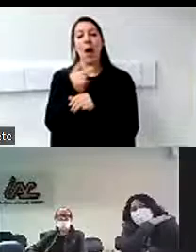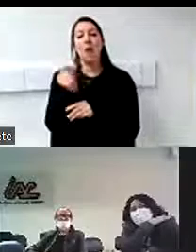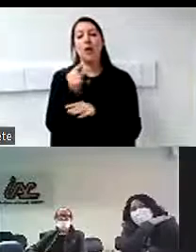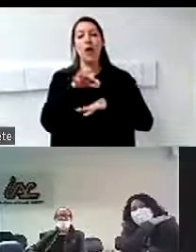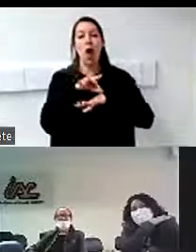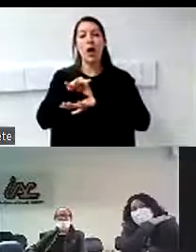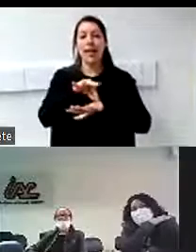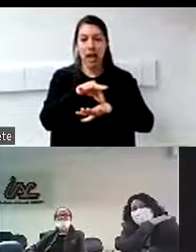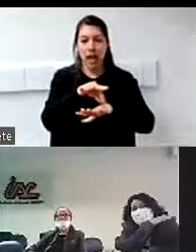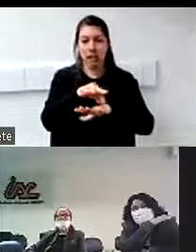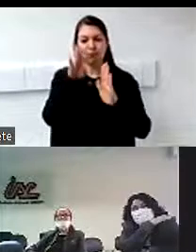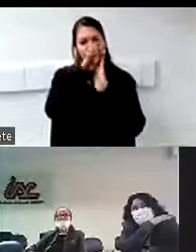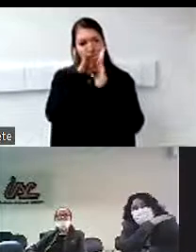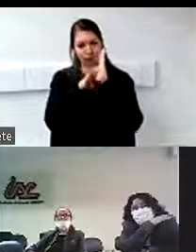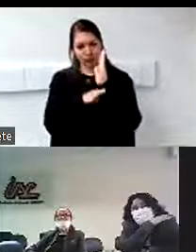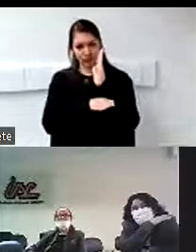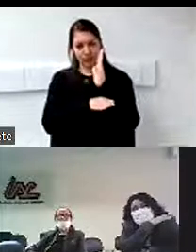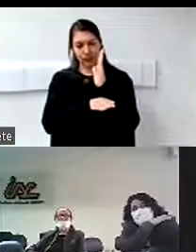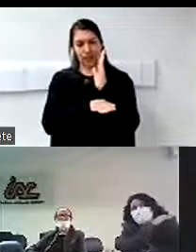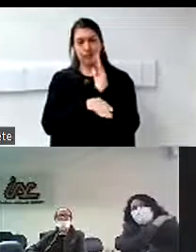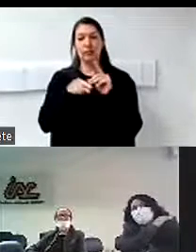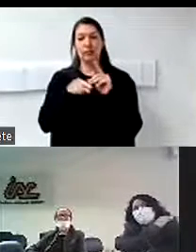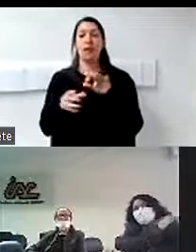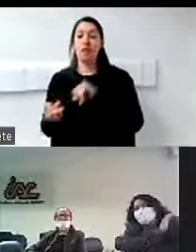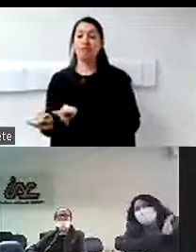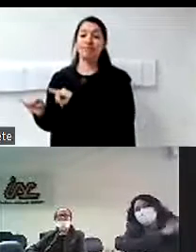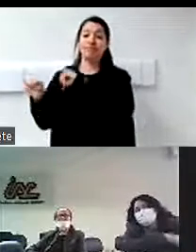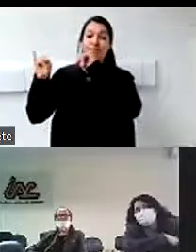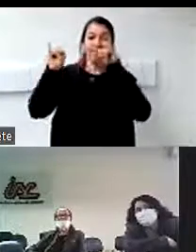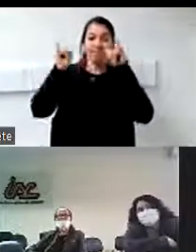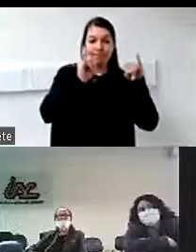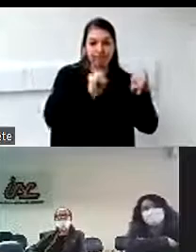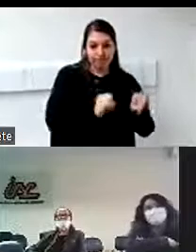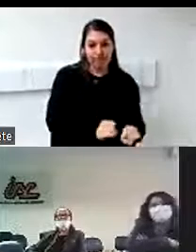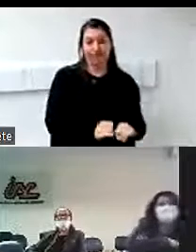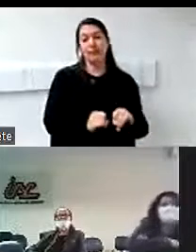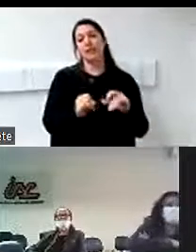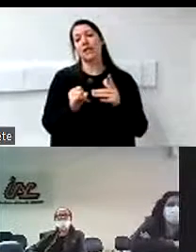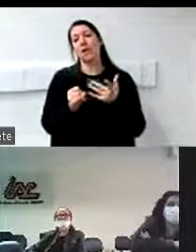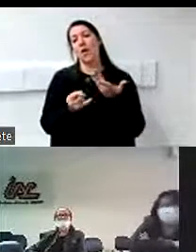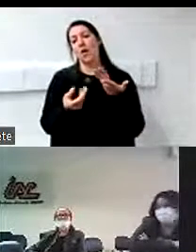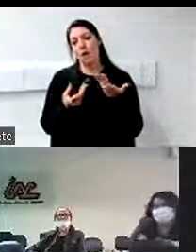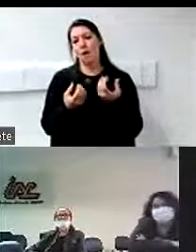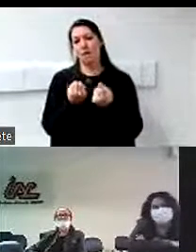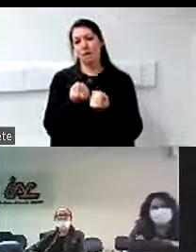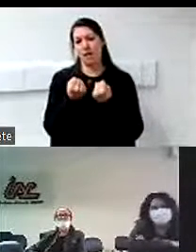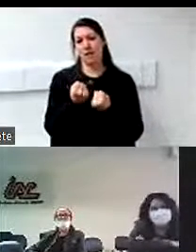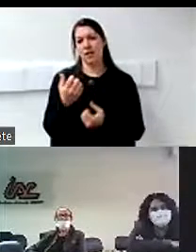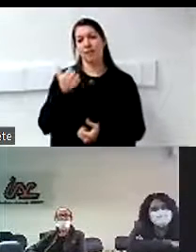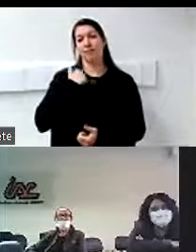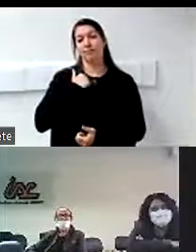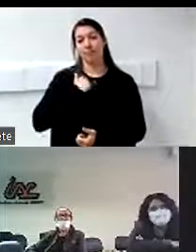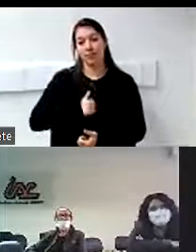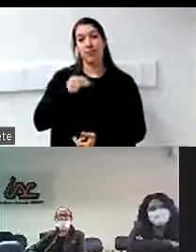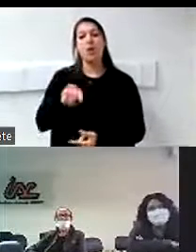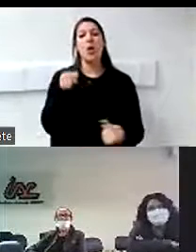guía propiamente. Toda esta jornada intensa, cansadora, justamente